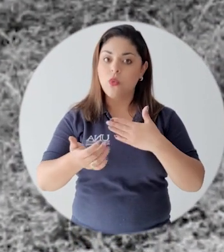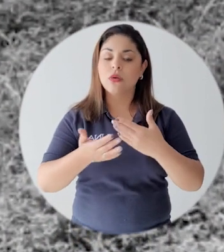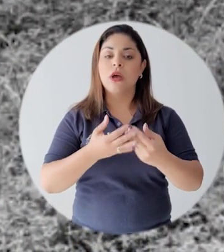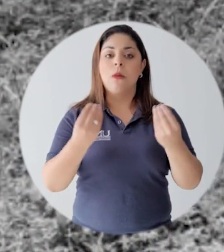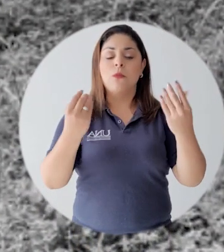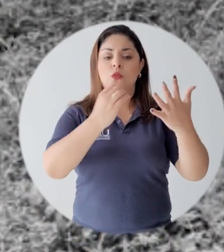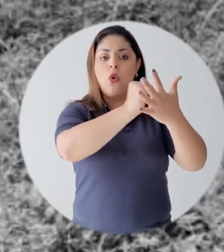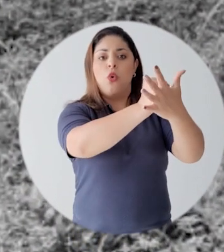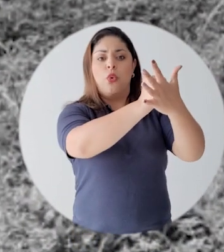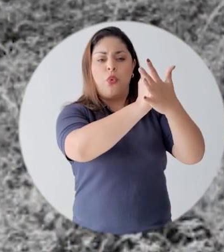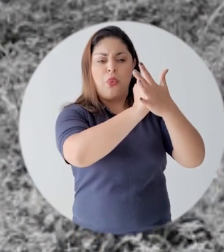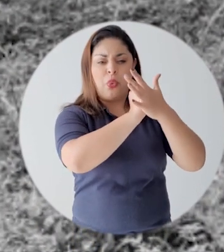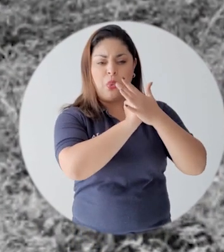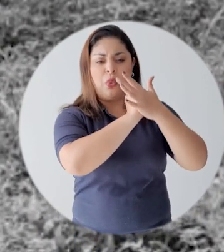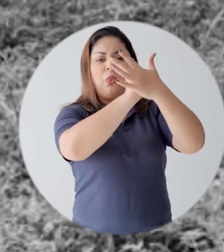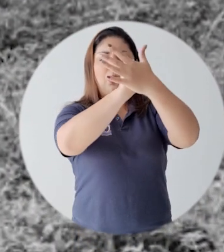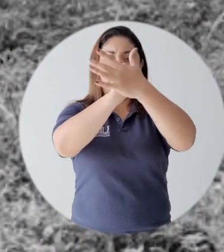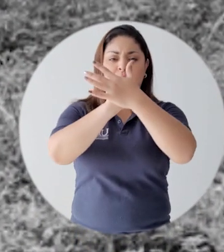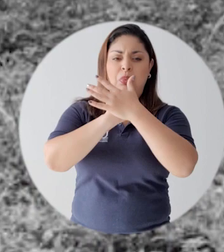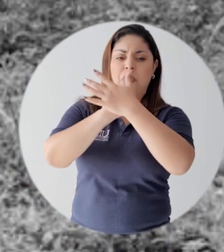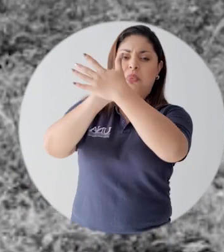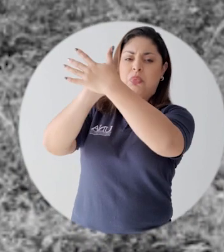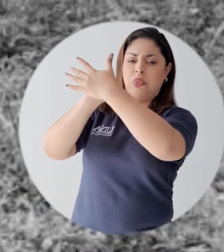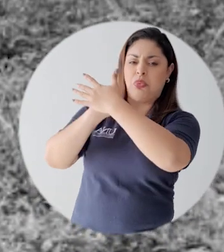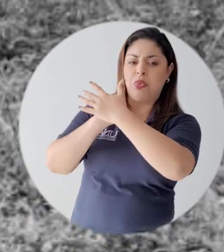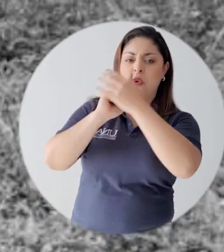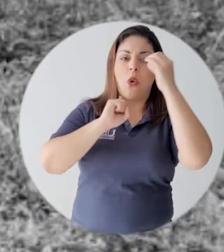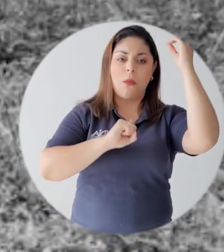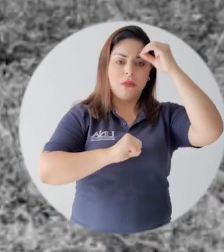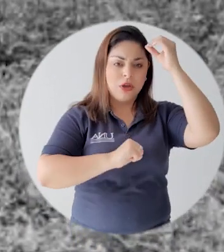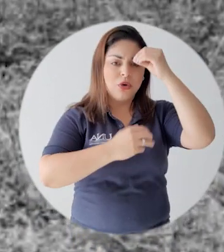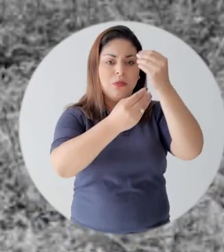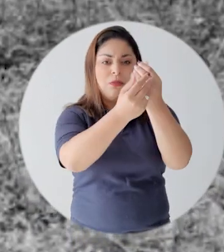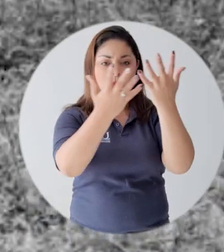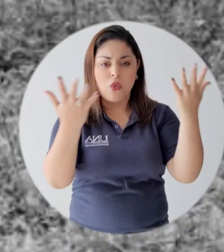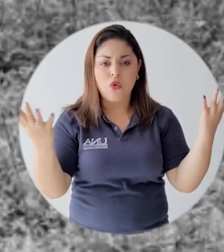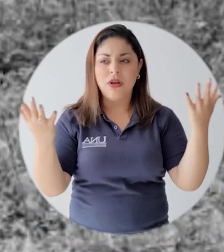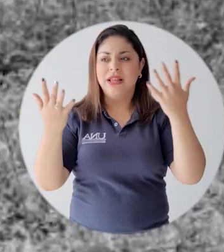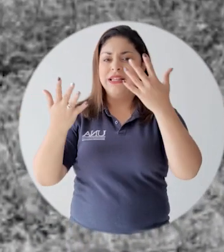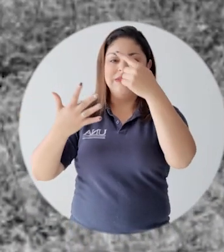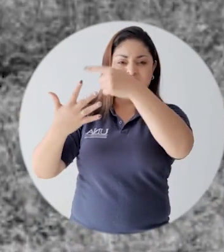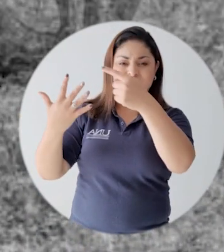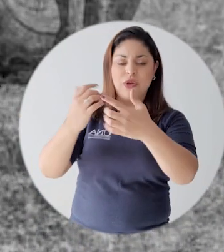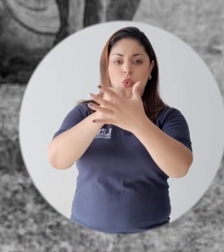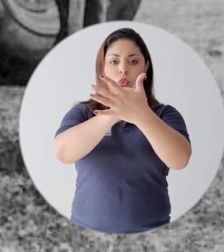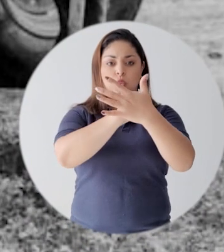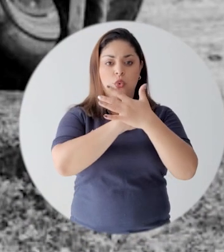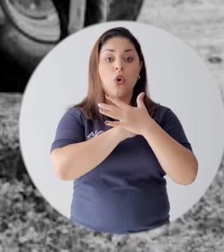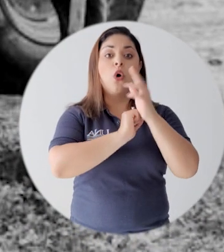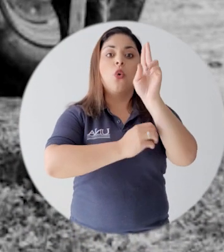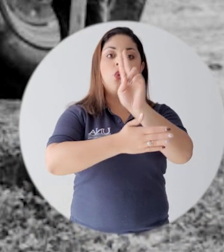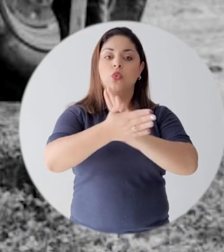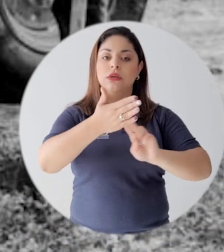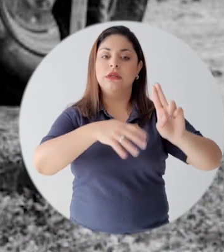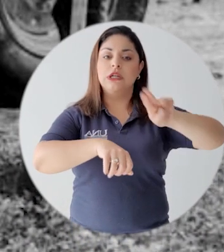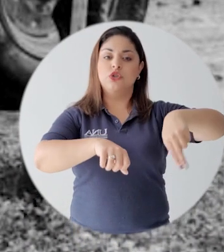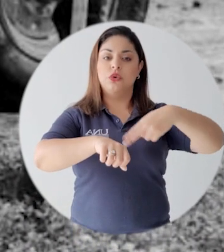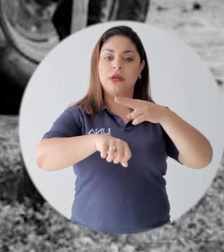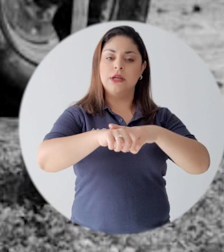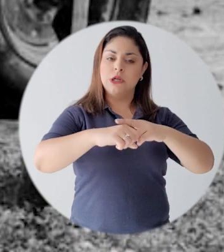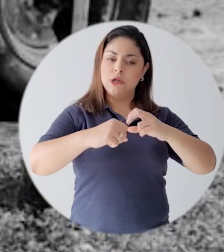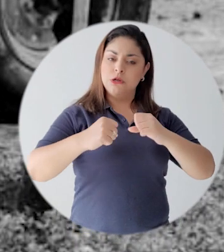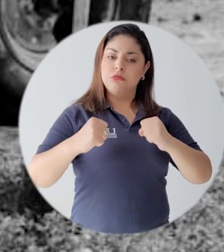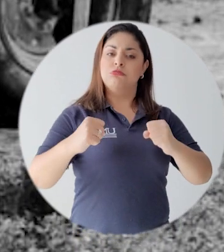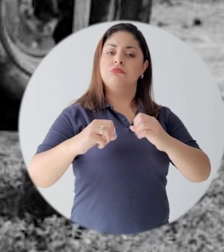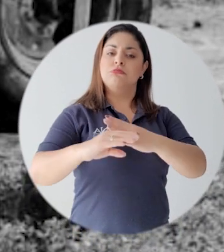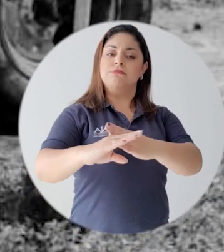Aún con todas las presiones de la opinión pública externa y las divisiones ideológicas internas, la Universidad Nacional